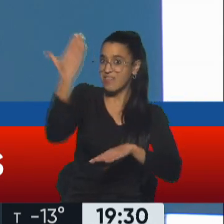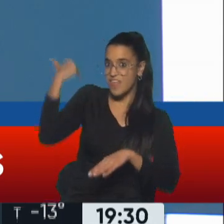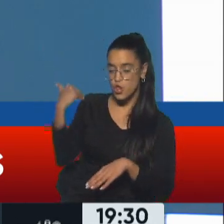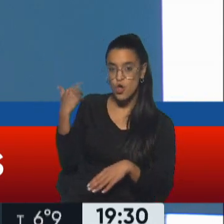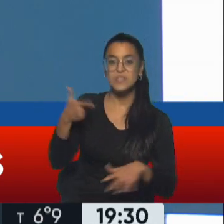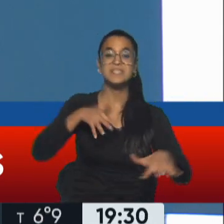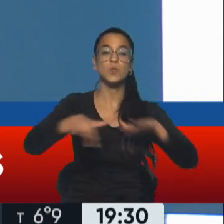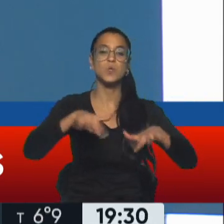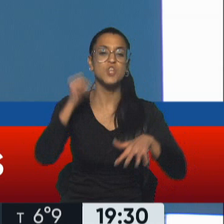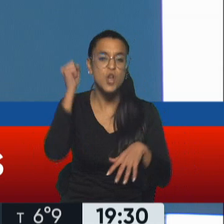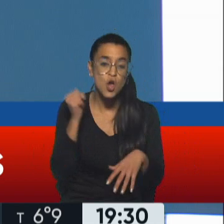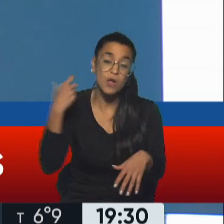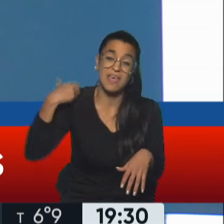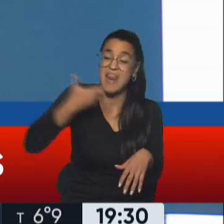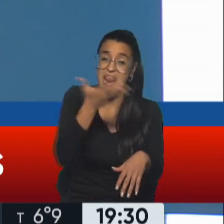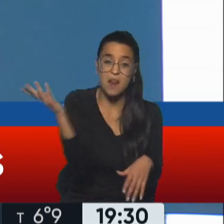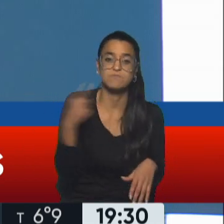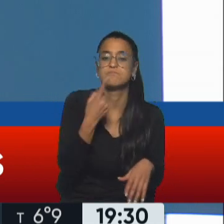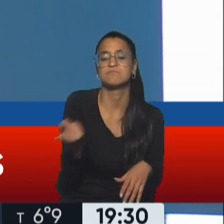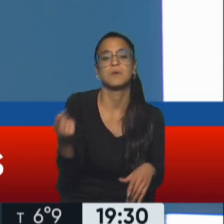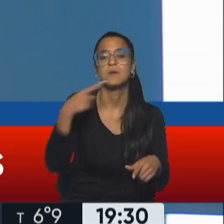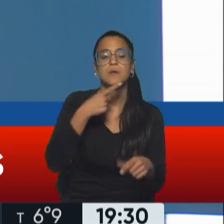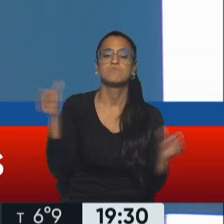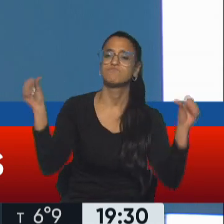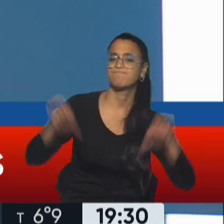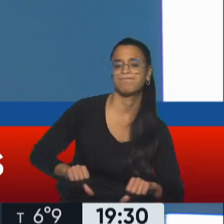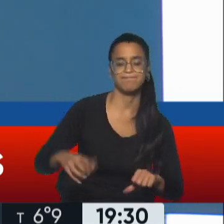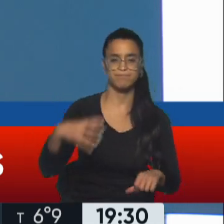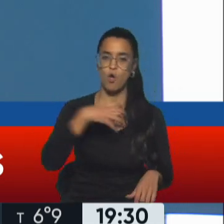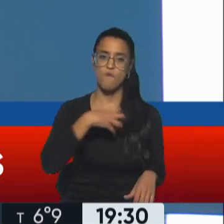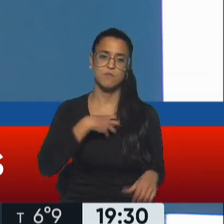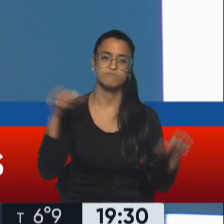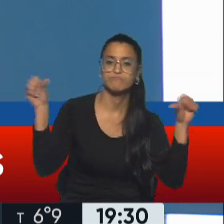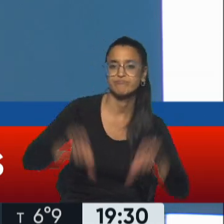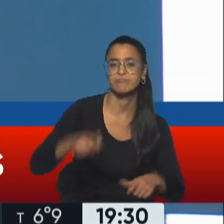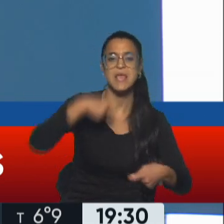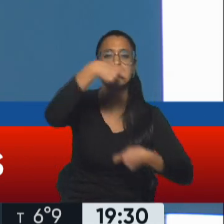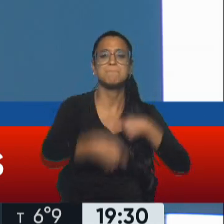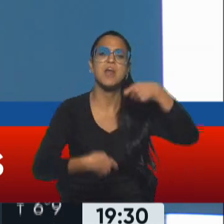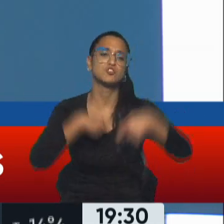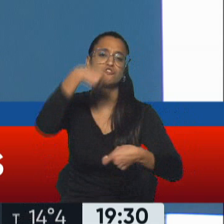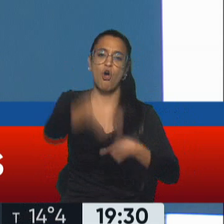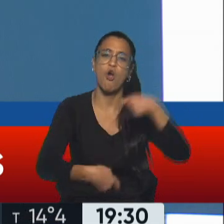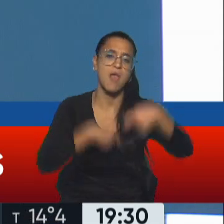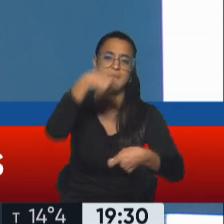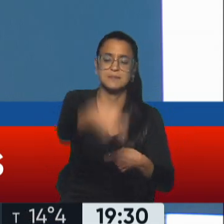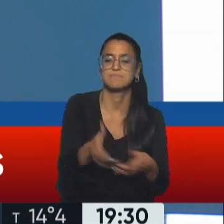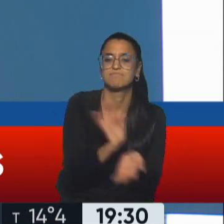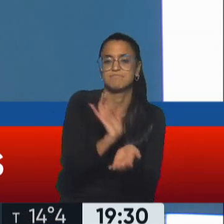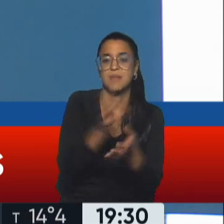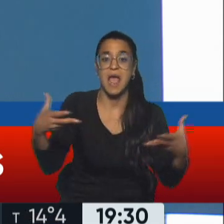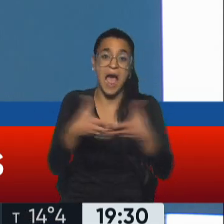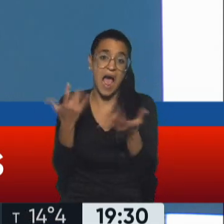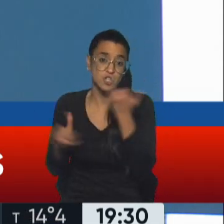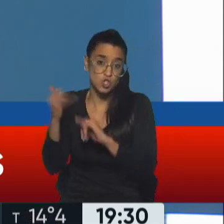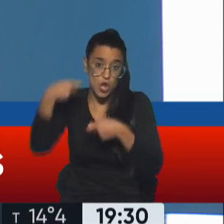situación económica en general hicieron perder desconfianza entre los inversores que apostaban a la compañía, básicamente accionistas